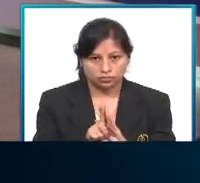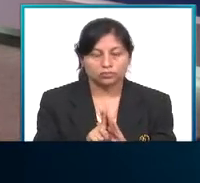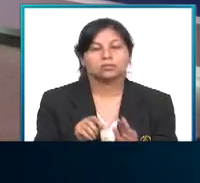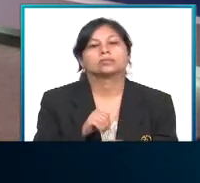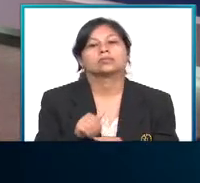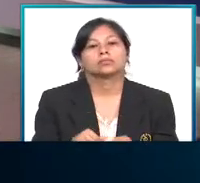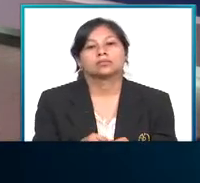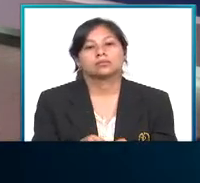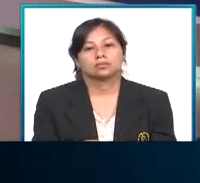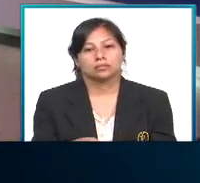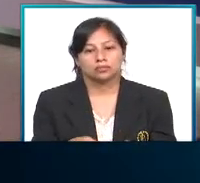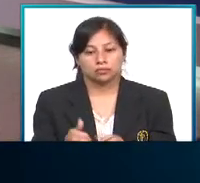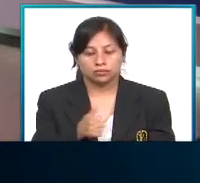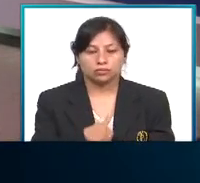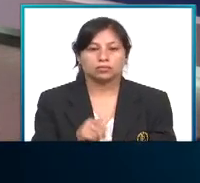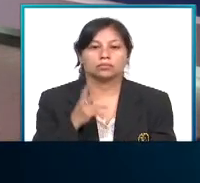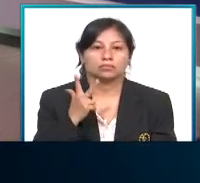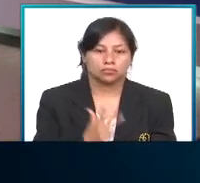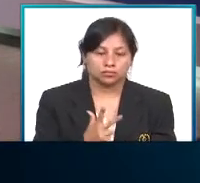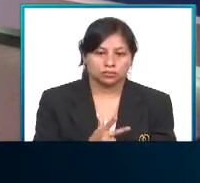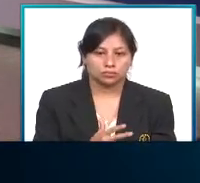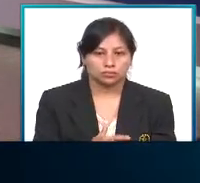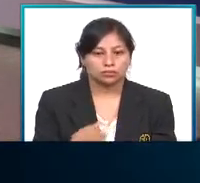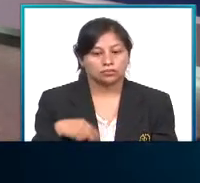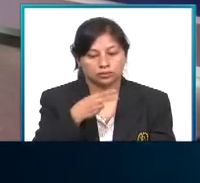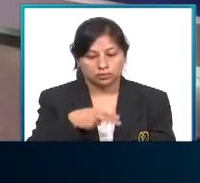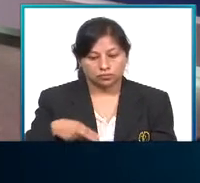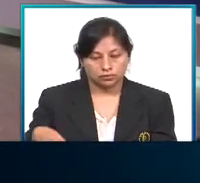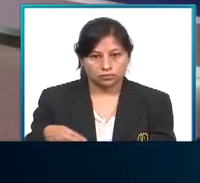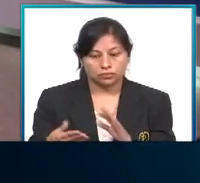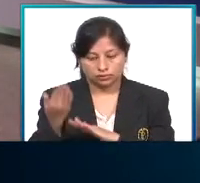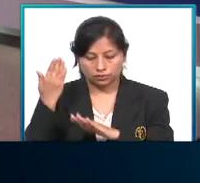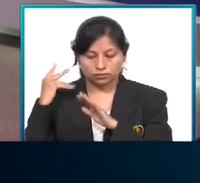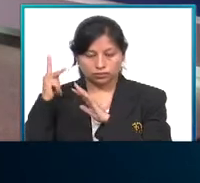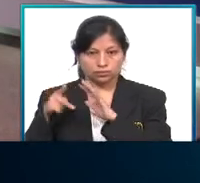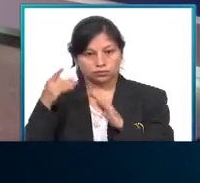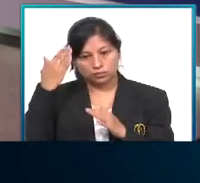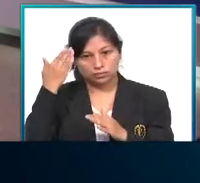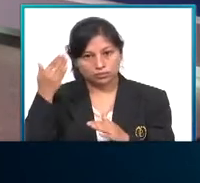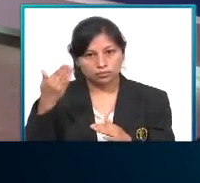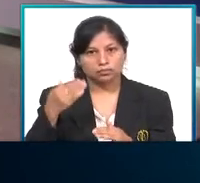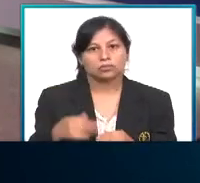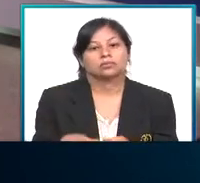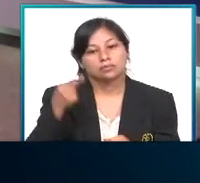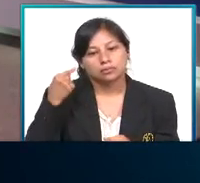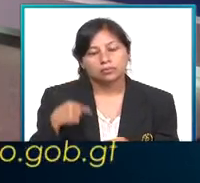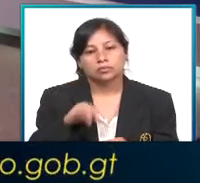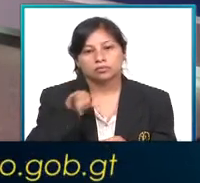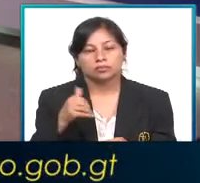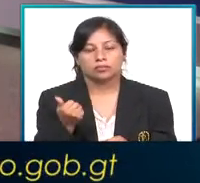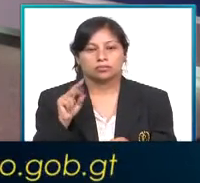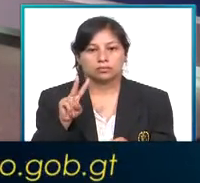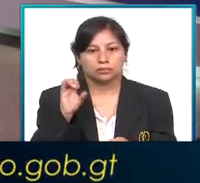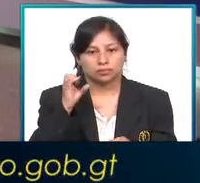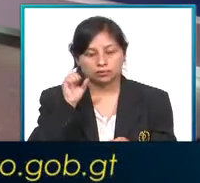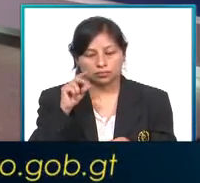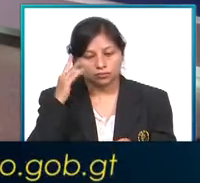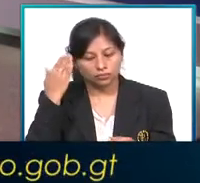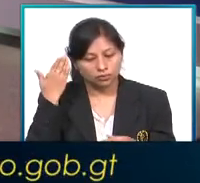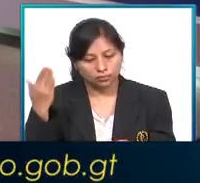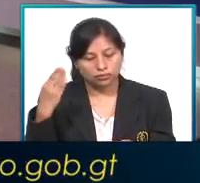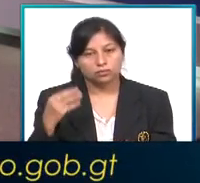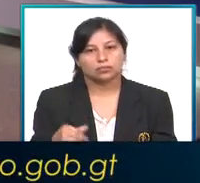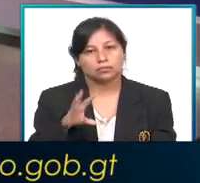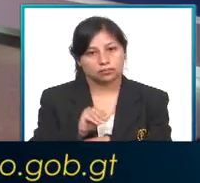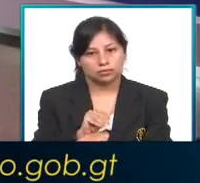e Instagram nos encuentra como @congresoguate. En nombre de nuestros compañeros detrás de cámara nos despedimos. En pantalla a Glendy Donado y Javier Polanco. Que tengan un excelente